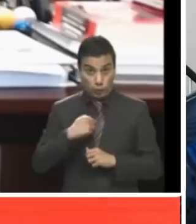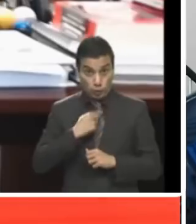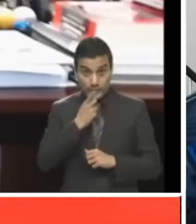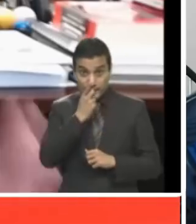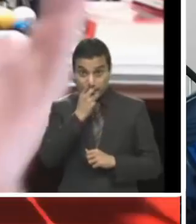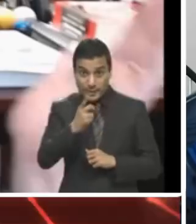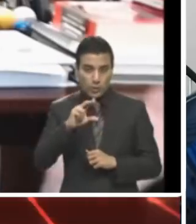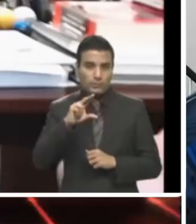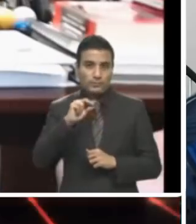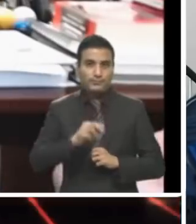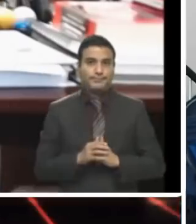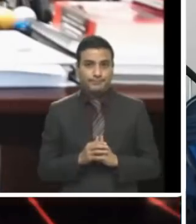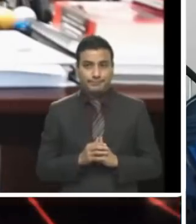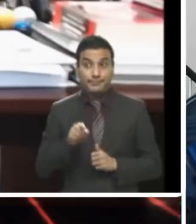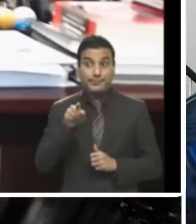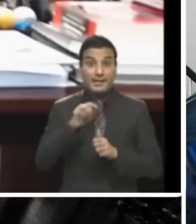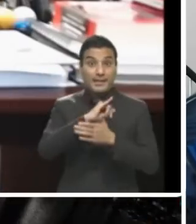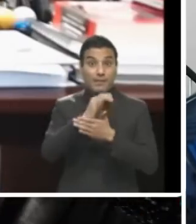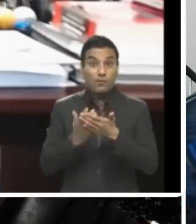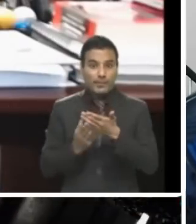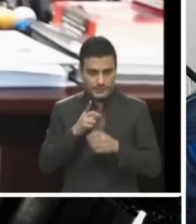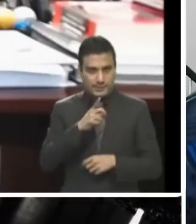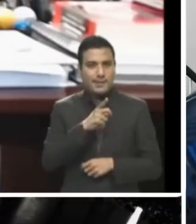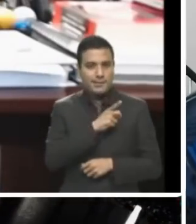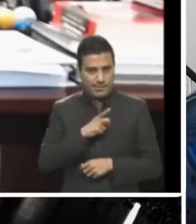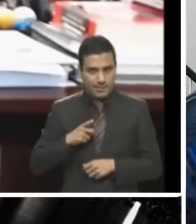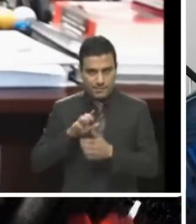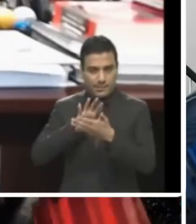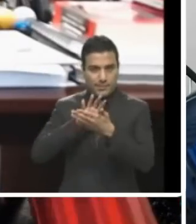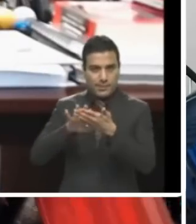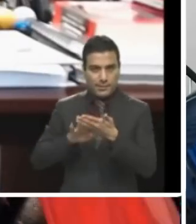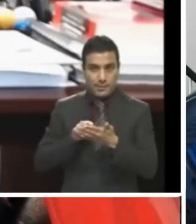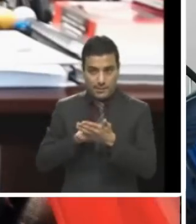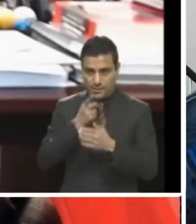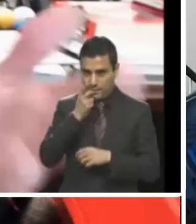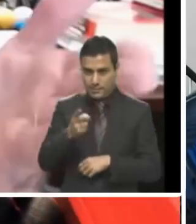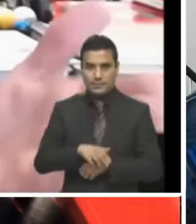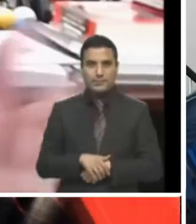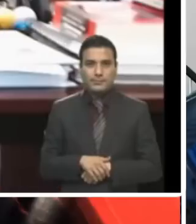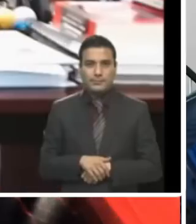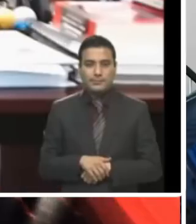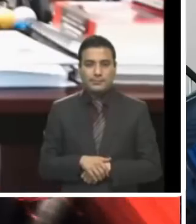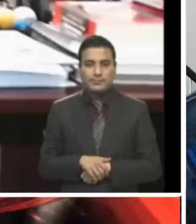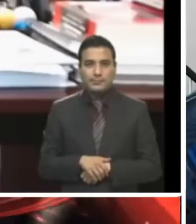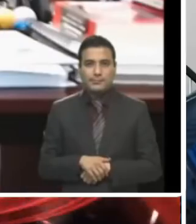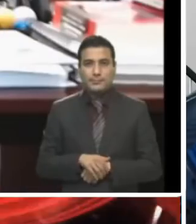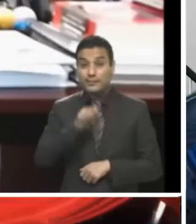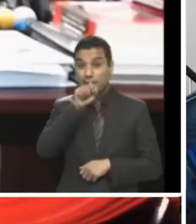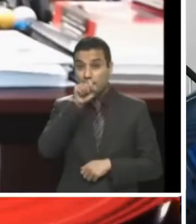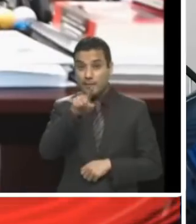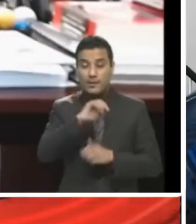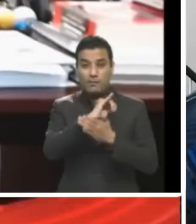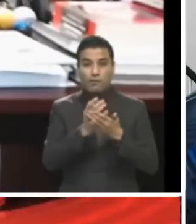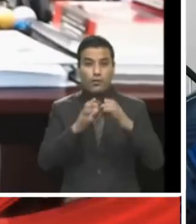los invito a leer los informes de las misiones de observación electoral y los invito a leer los informes de las